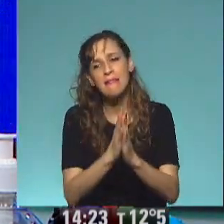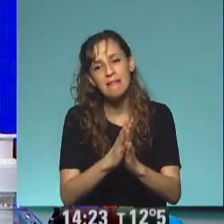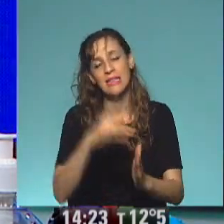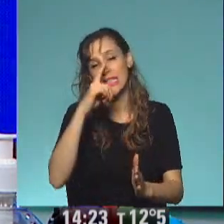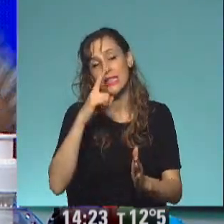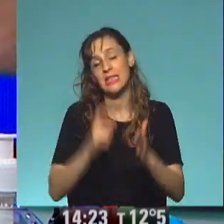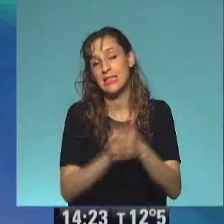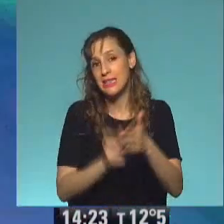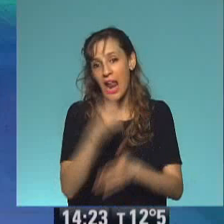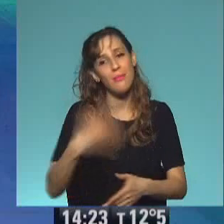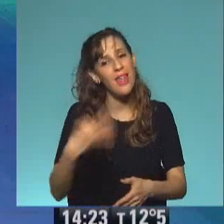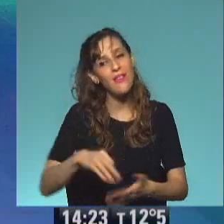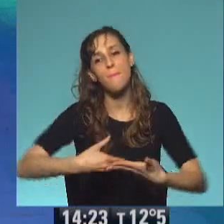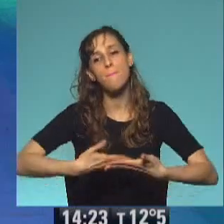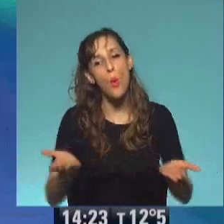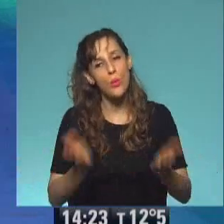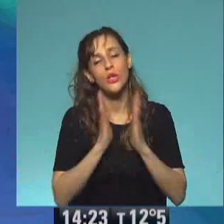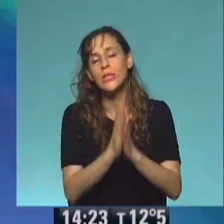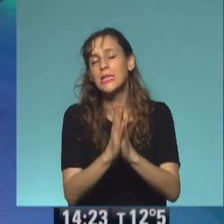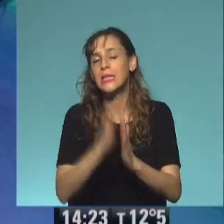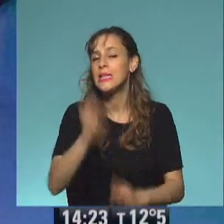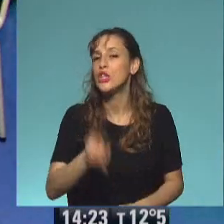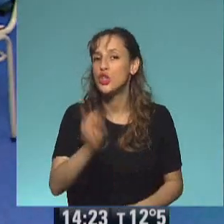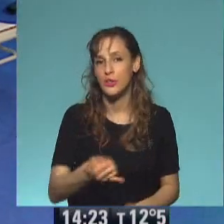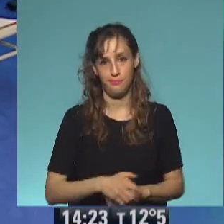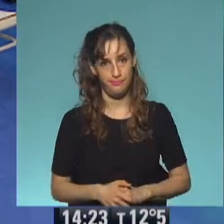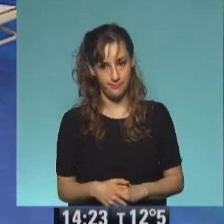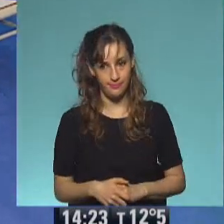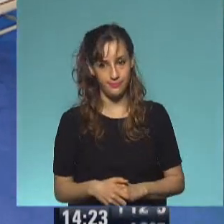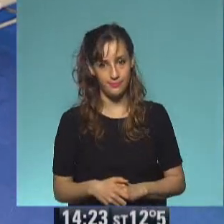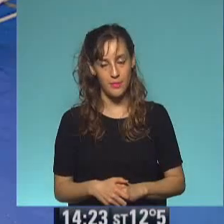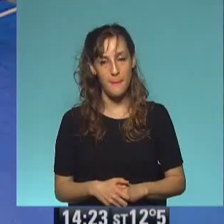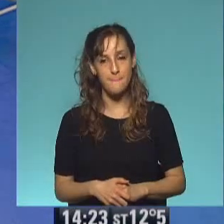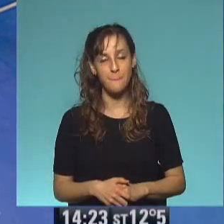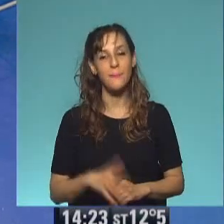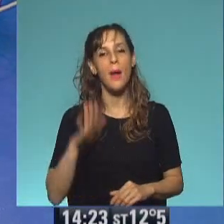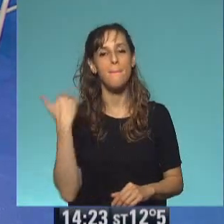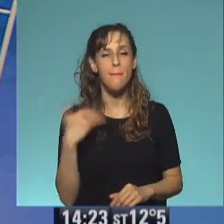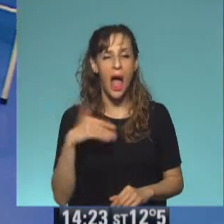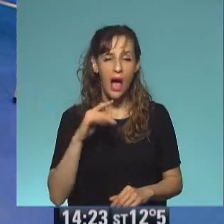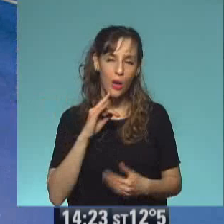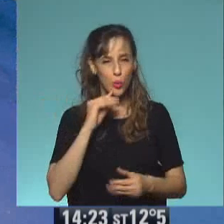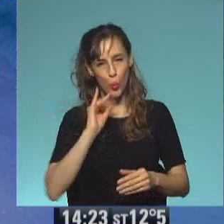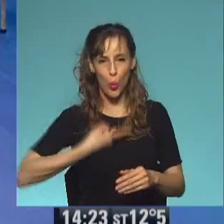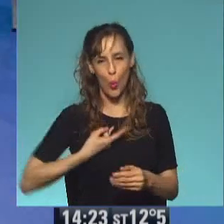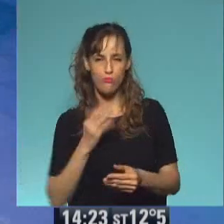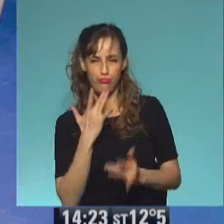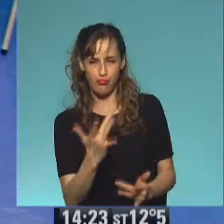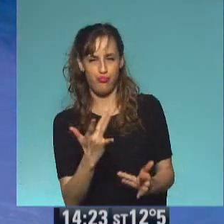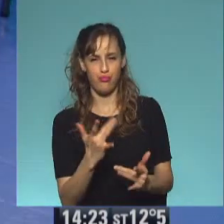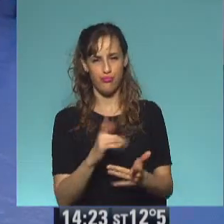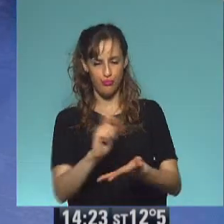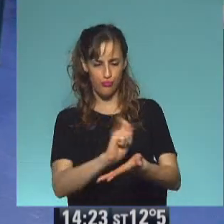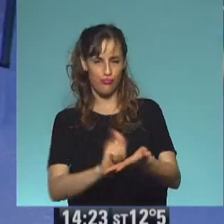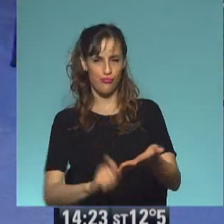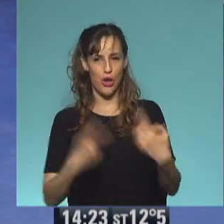¿viste? Bien, vamos. Arriba. Ya Maga le tiró magias, colores. Yo quiero el de Maga ahora. Yo quiero